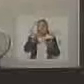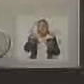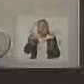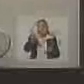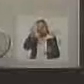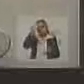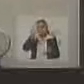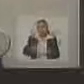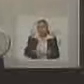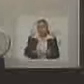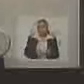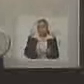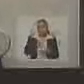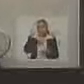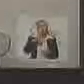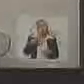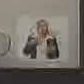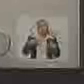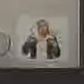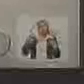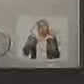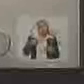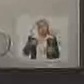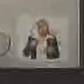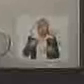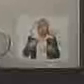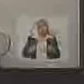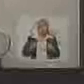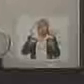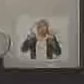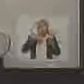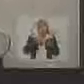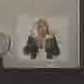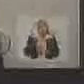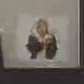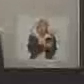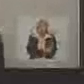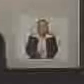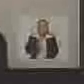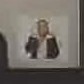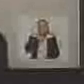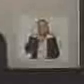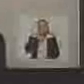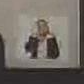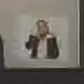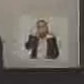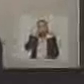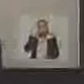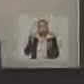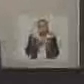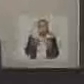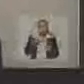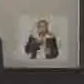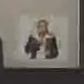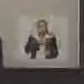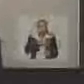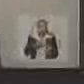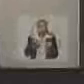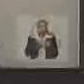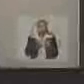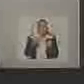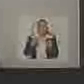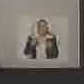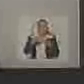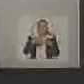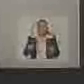órdenes. Experiencia que da confianza. Vivo en la delegación Benito Juárez, al igual que mis hijos, al igual que